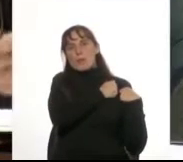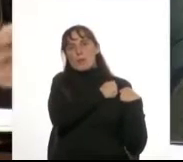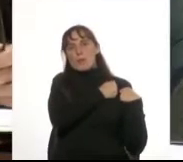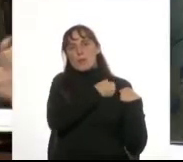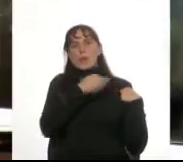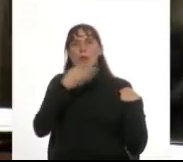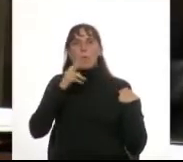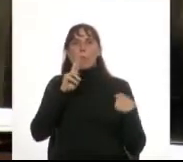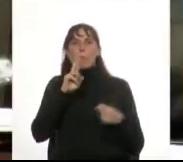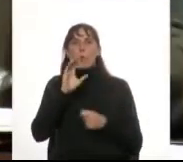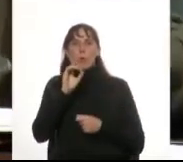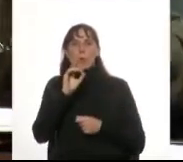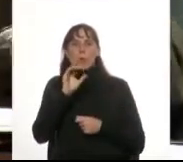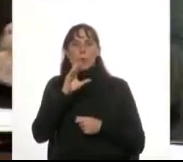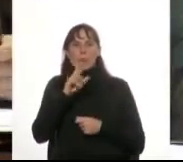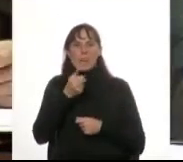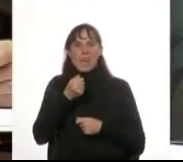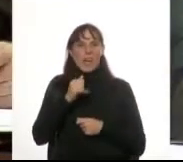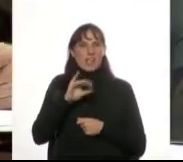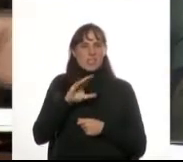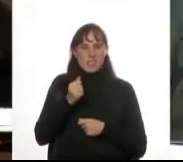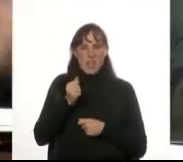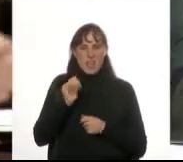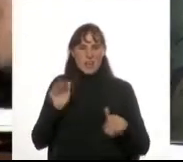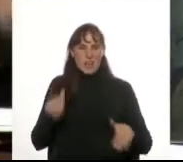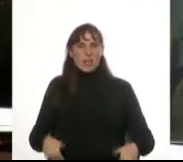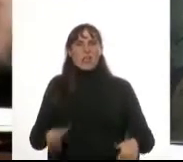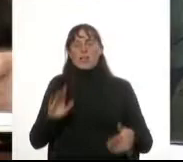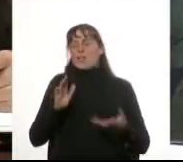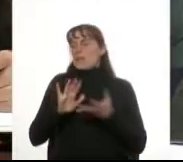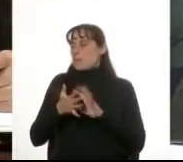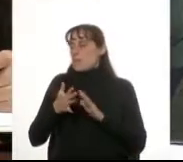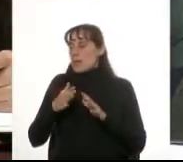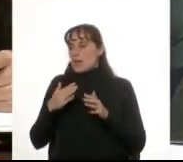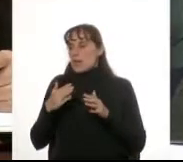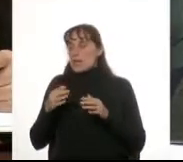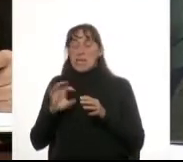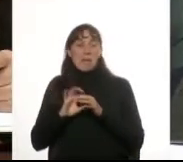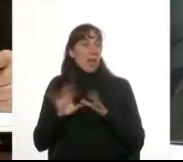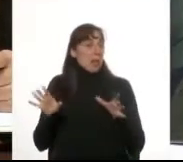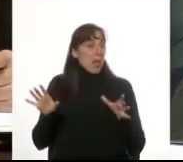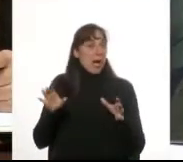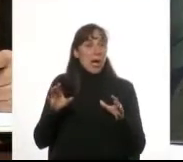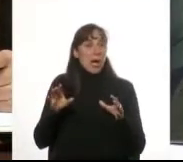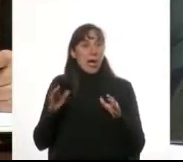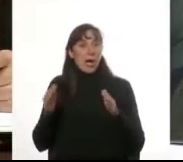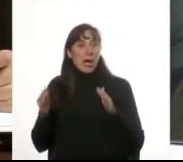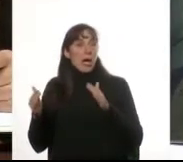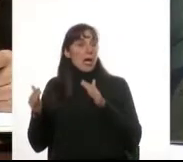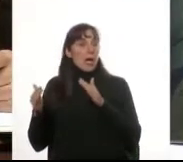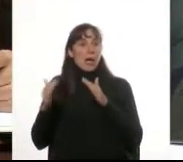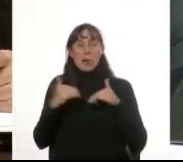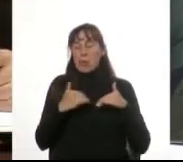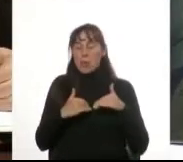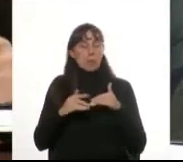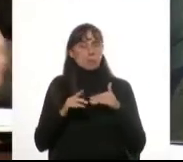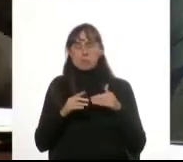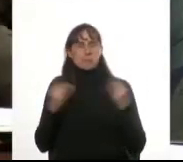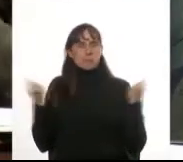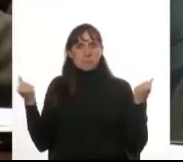y queda por el camino la libertad y obviamente la igualdad. Ni libertad ni